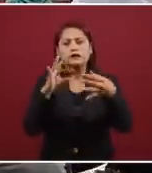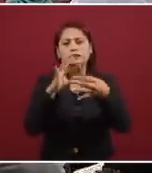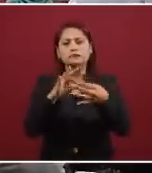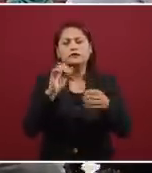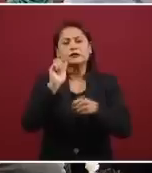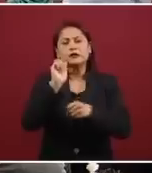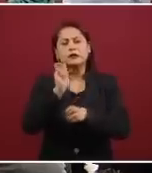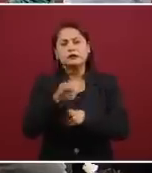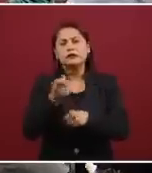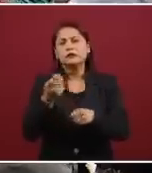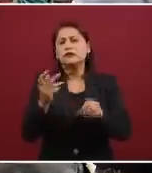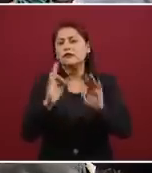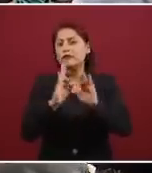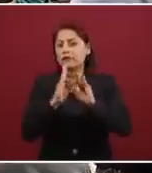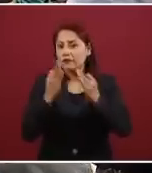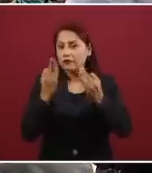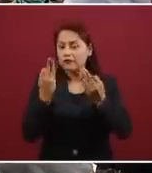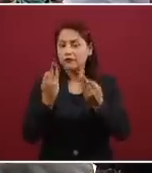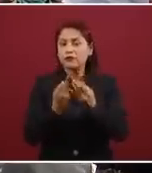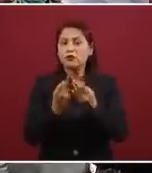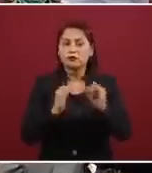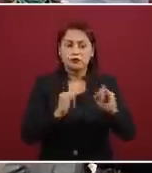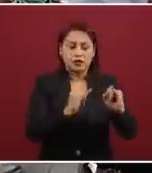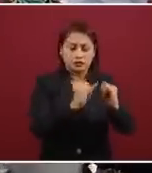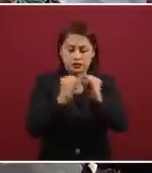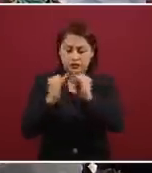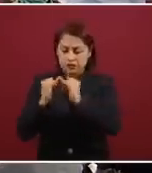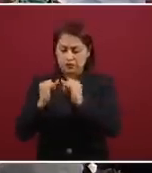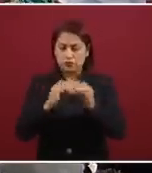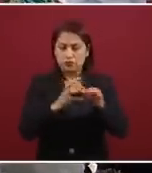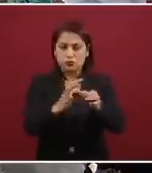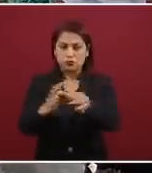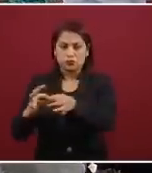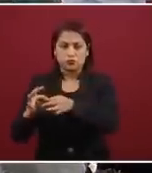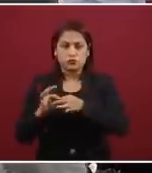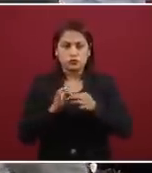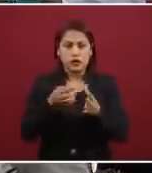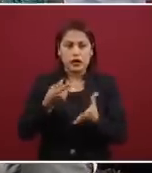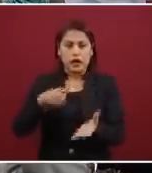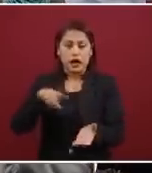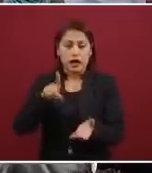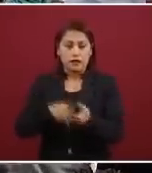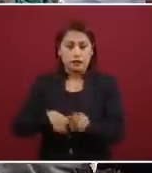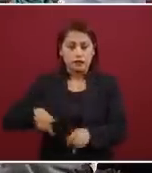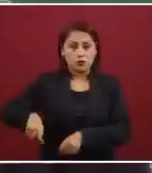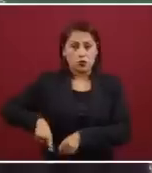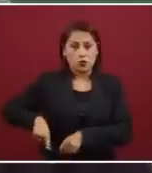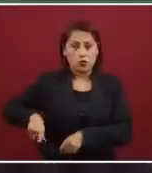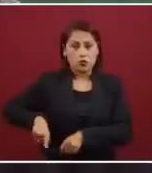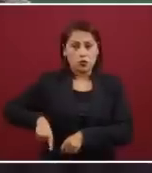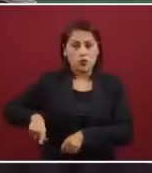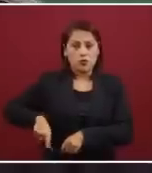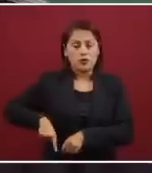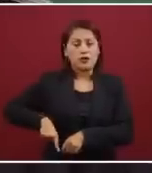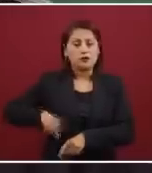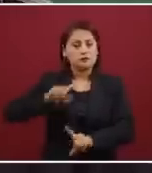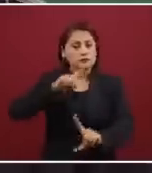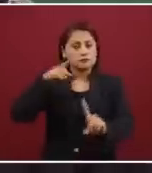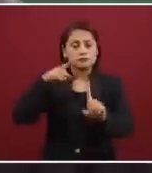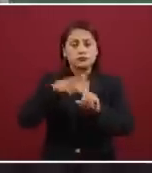de acuerpamiento institucional, de utilizar todas las capacidades del Estado para ir al rescate de los jóvenes y los